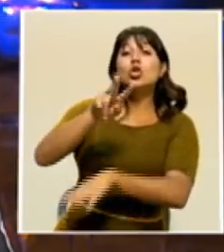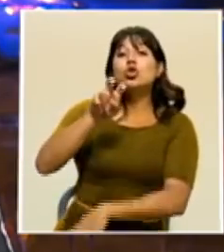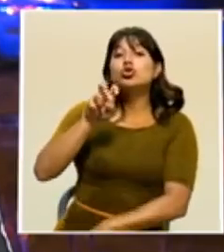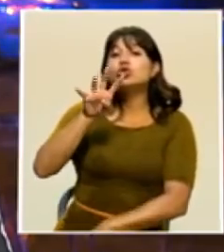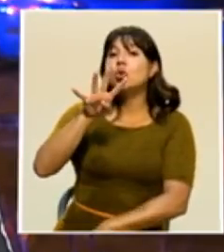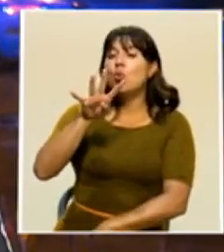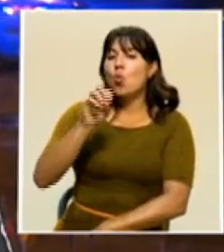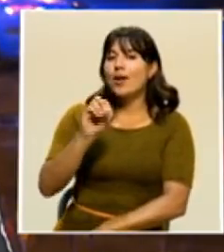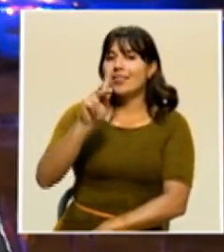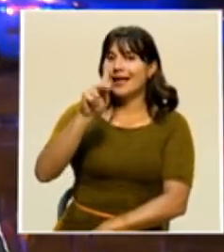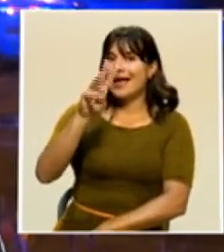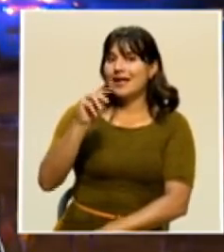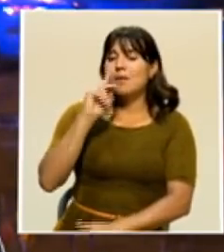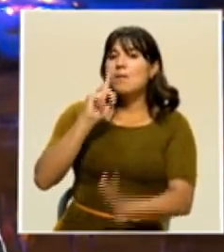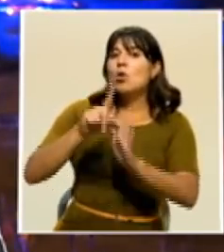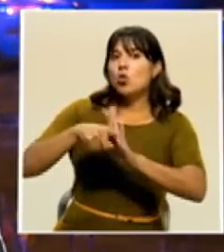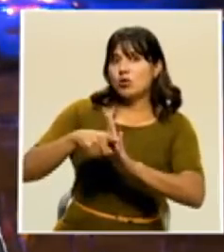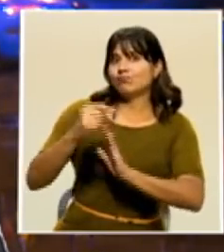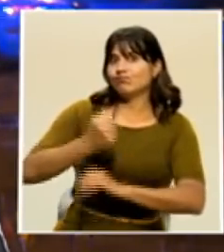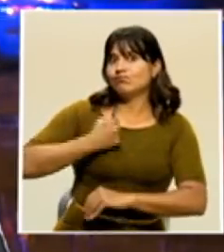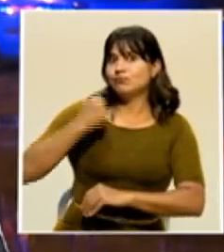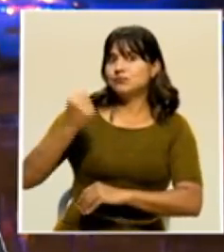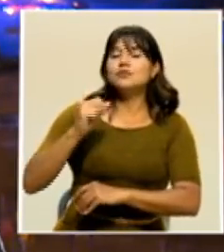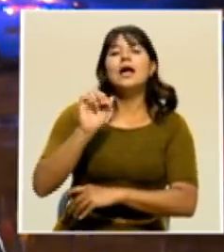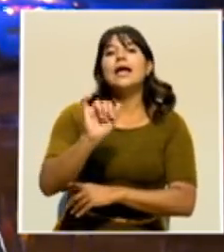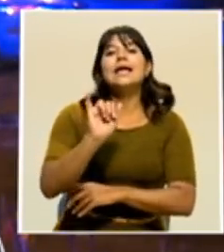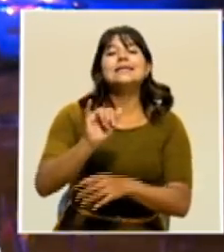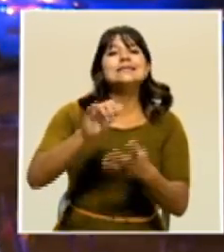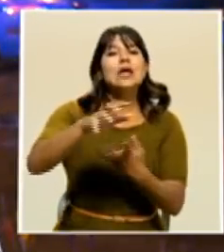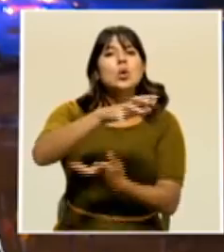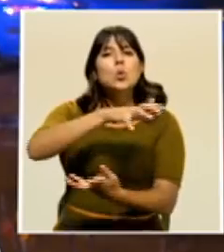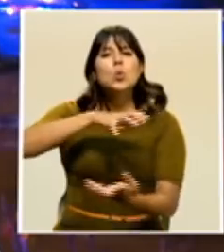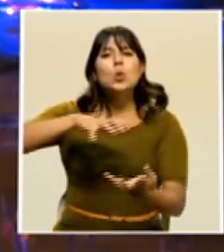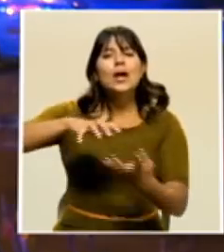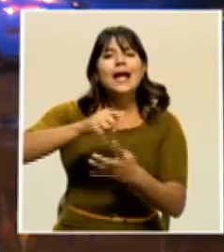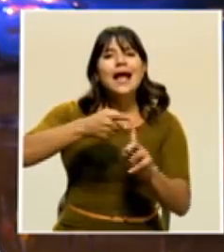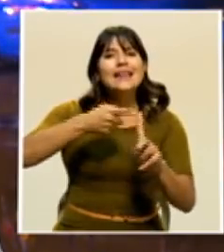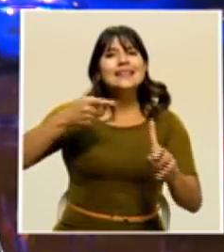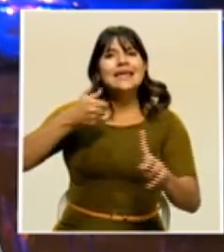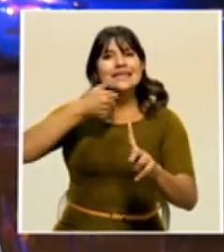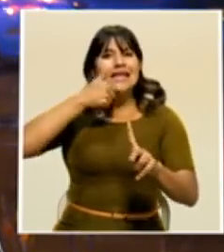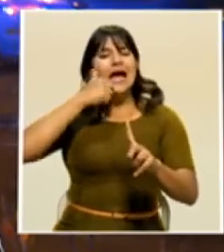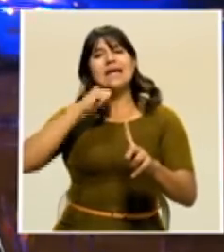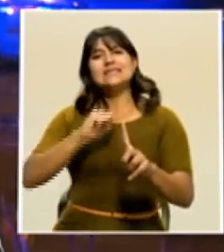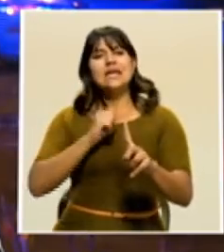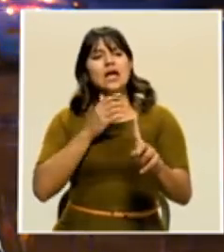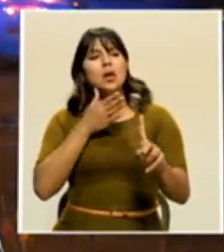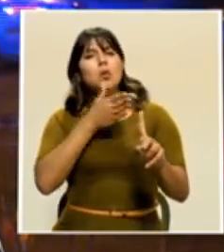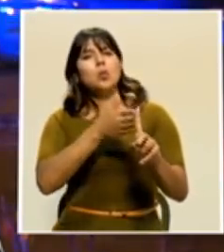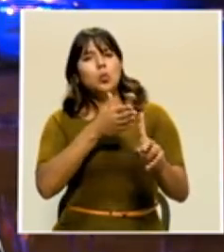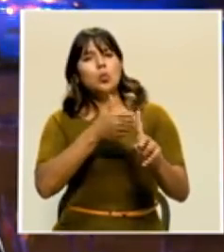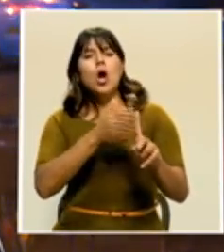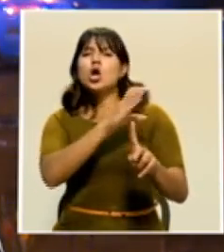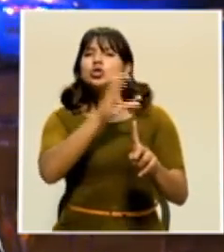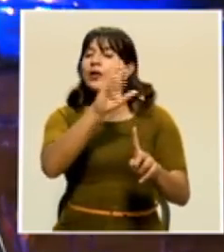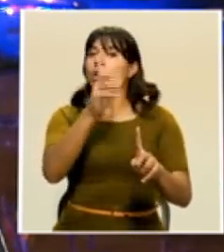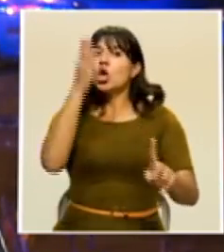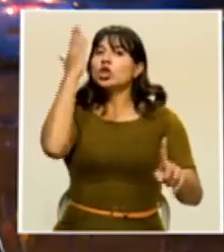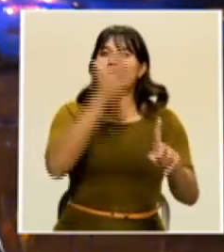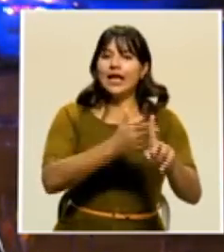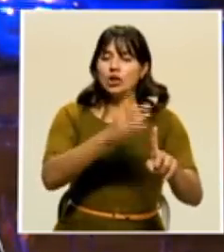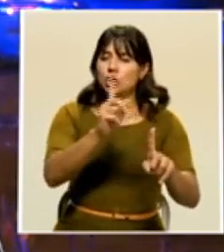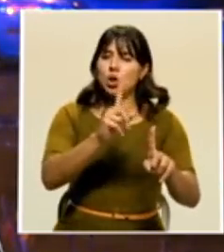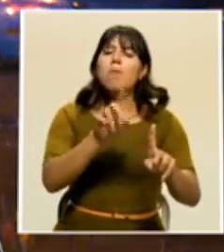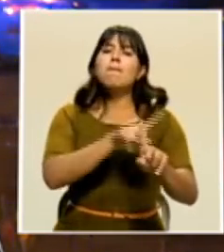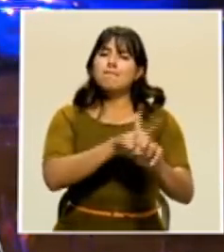kilómetros por hora. Este huracán está generando desde el día de ayer afectaciones indirectas sobre el territorio nacional, principalmente